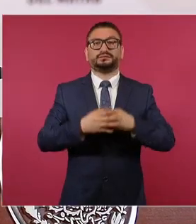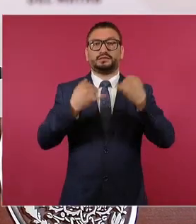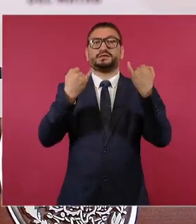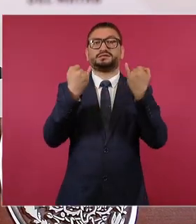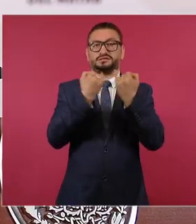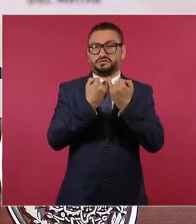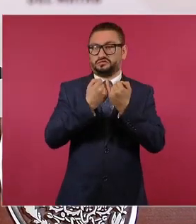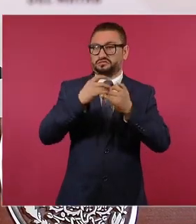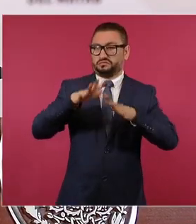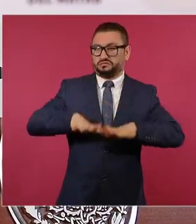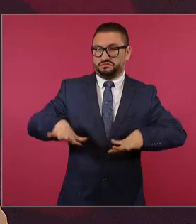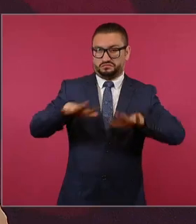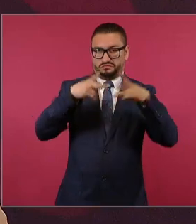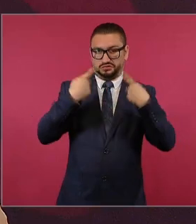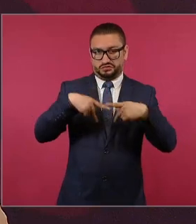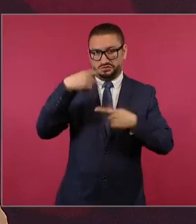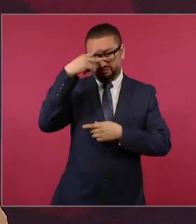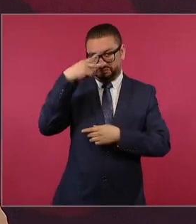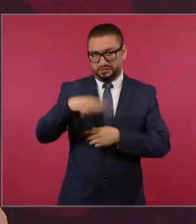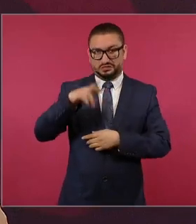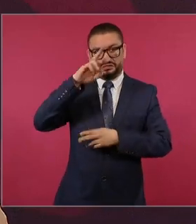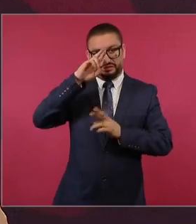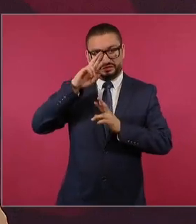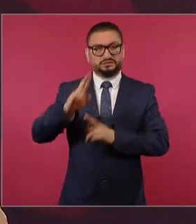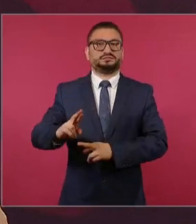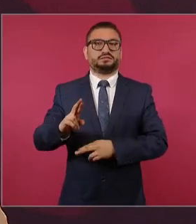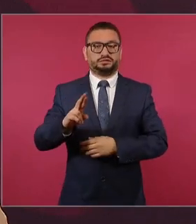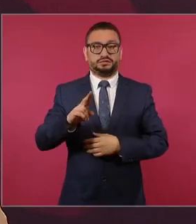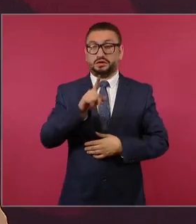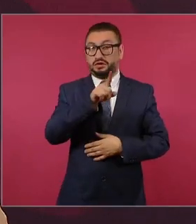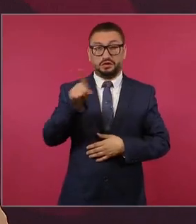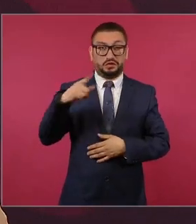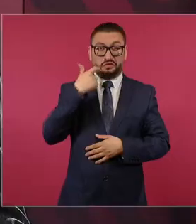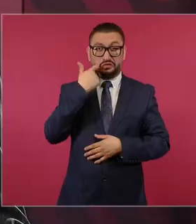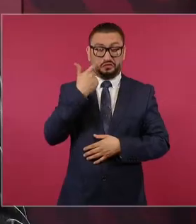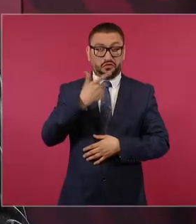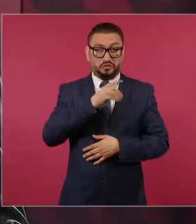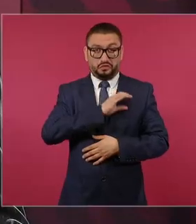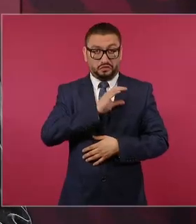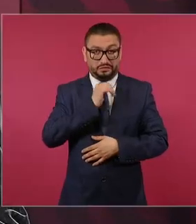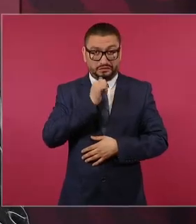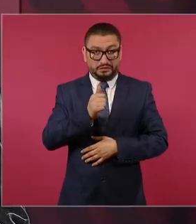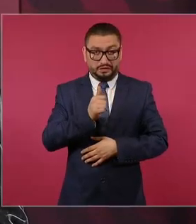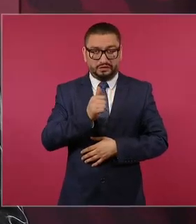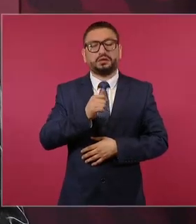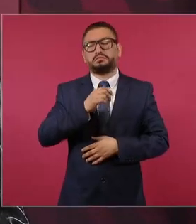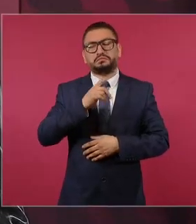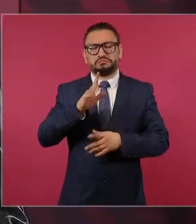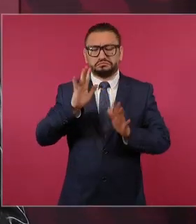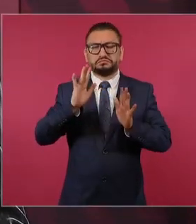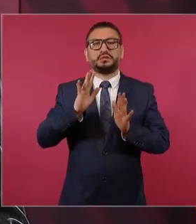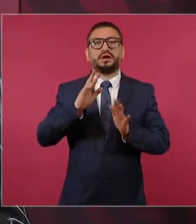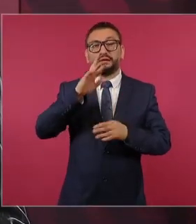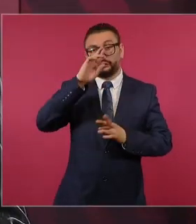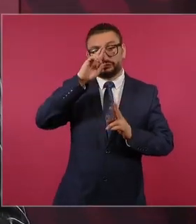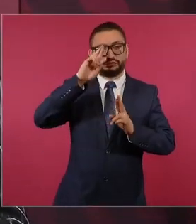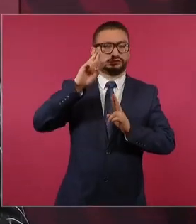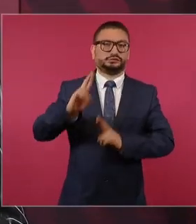respetar al pueblo. Si no quieren al pueblo, mínimo que lo respeten.